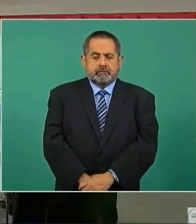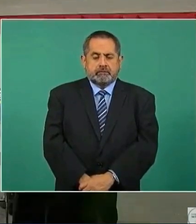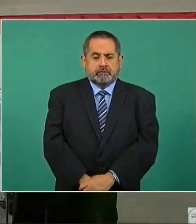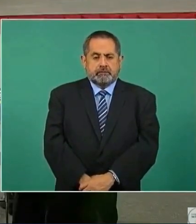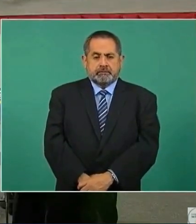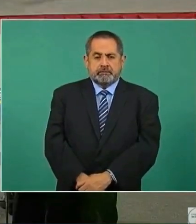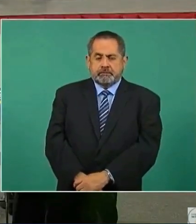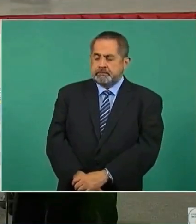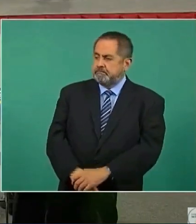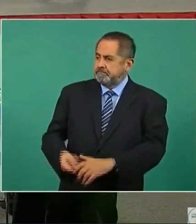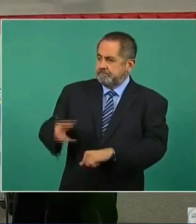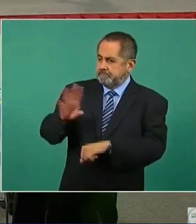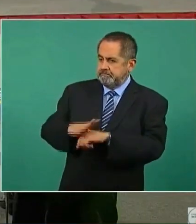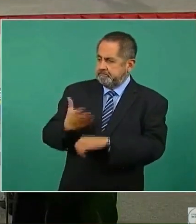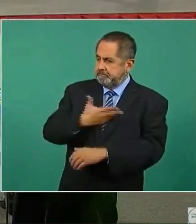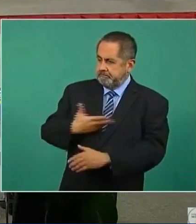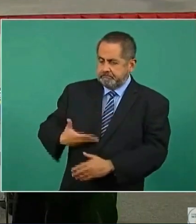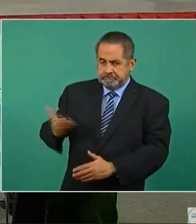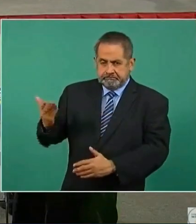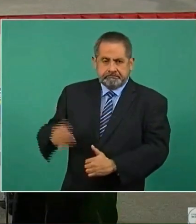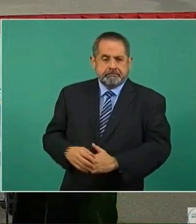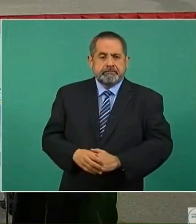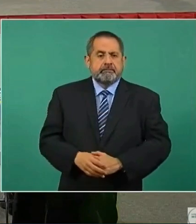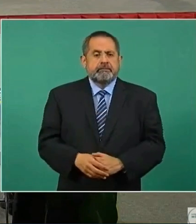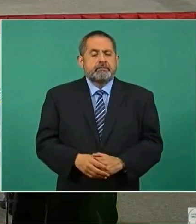Con su permiso, señor presidente,